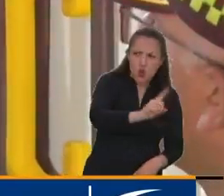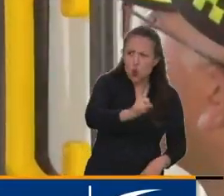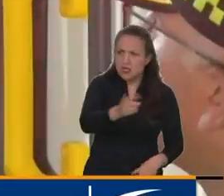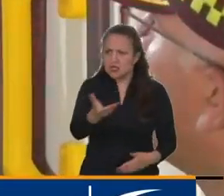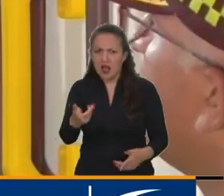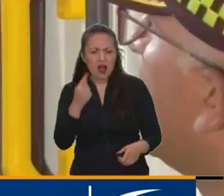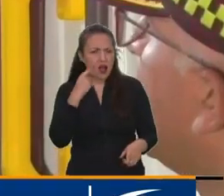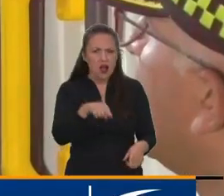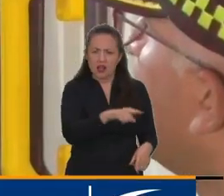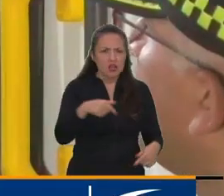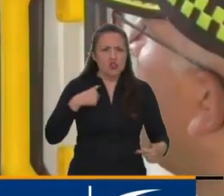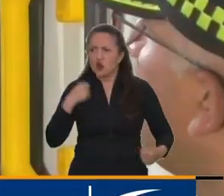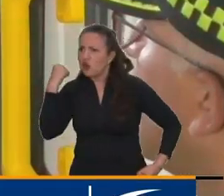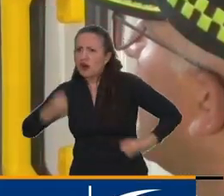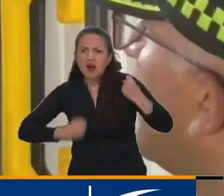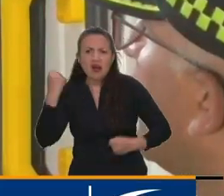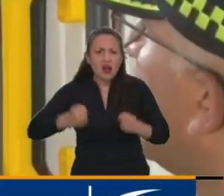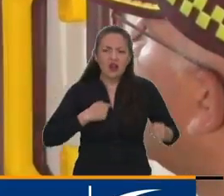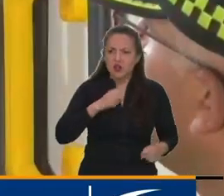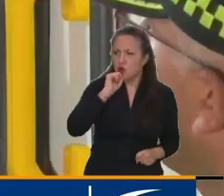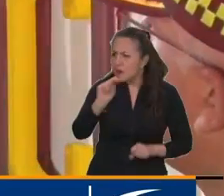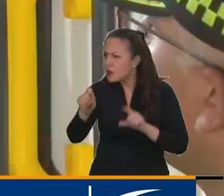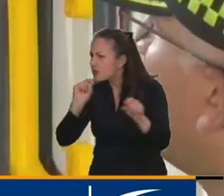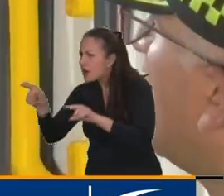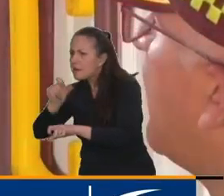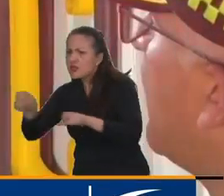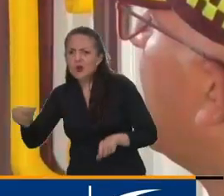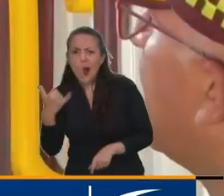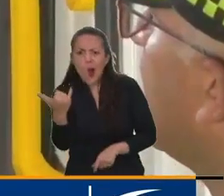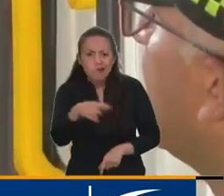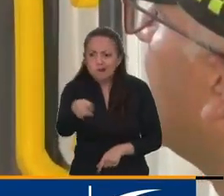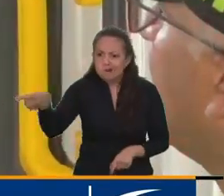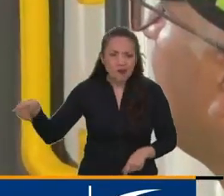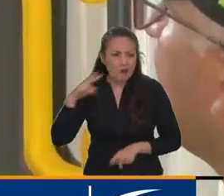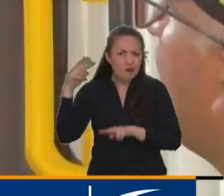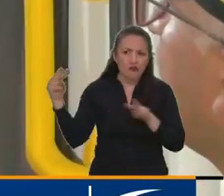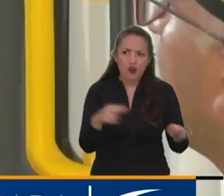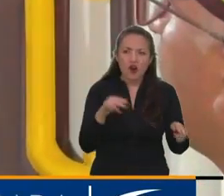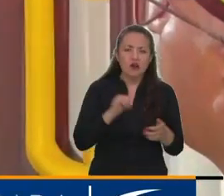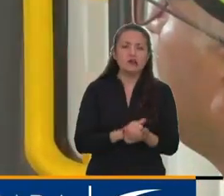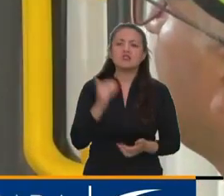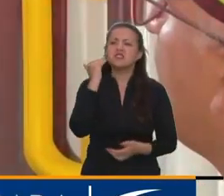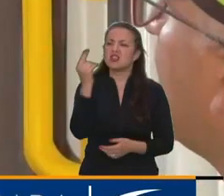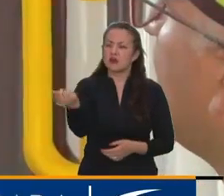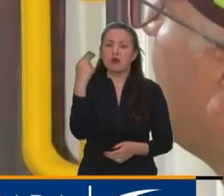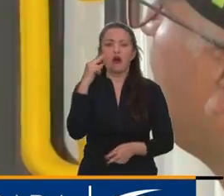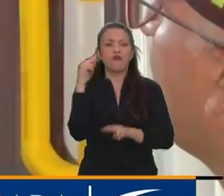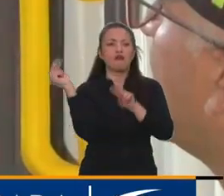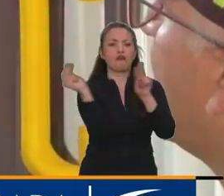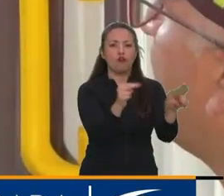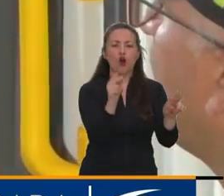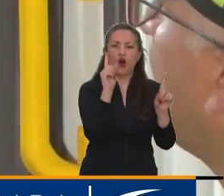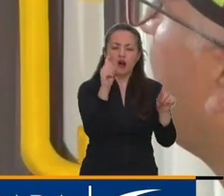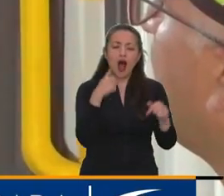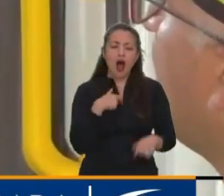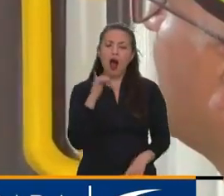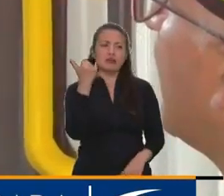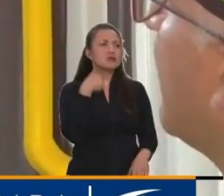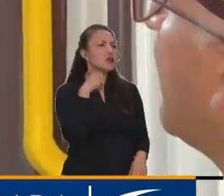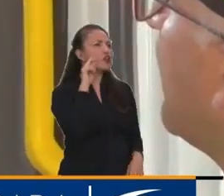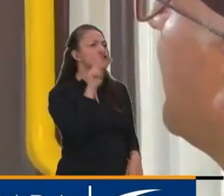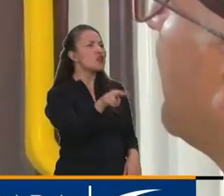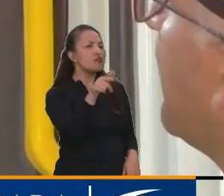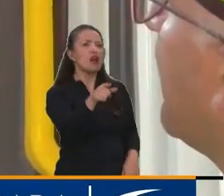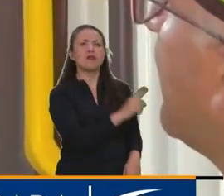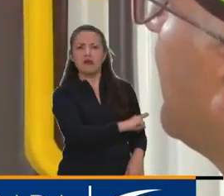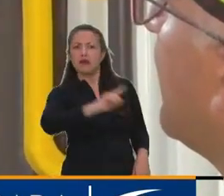lado. Yo salí corriendo, le pregunté a las personas que estaban ahí alrededor viendo. Me dice una señora que la vio. No, sí, yo vi a la señora, andaba de para